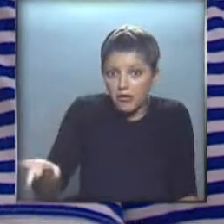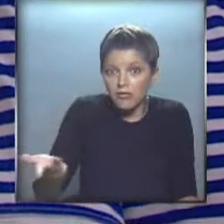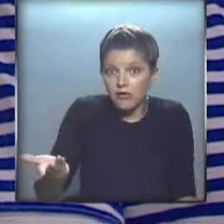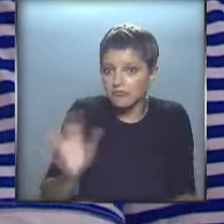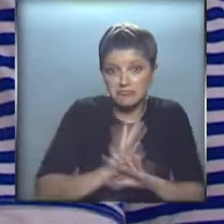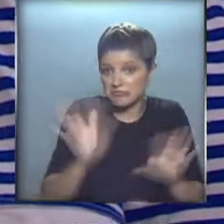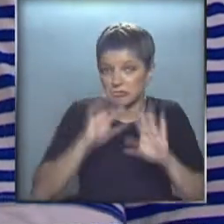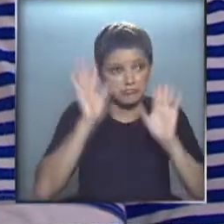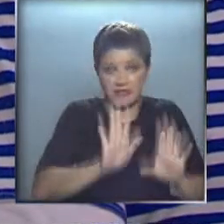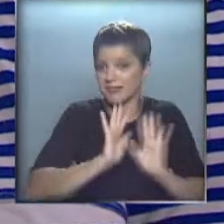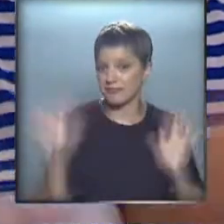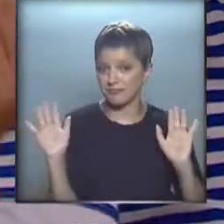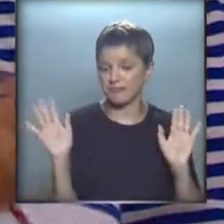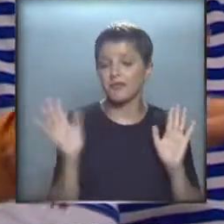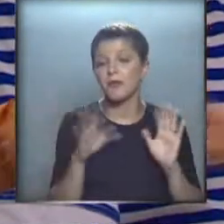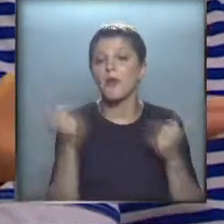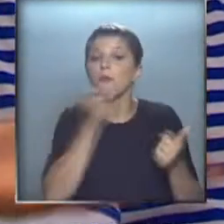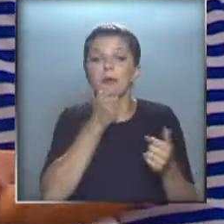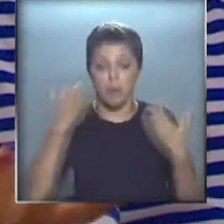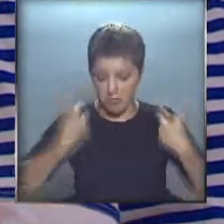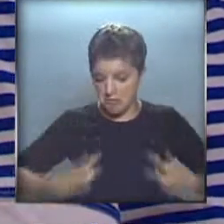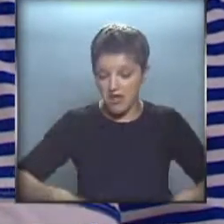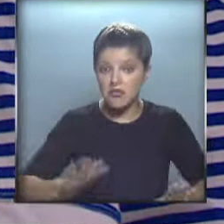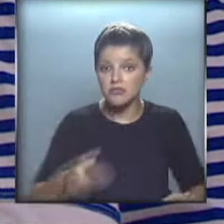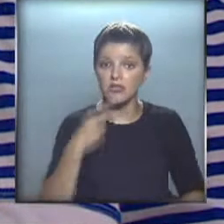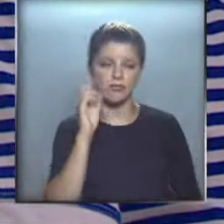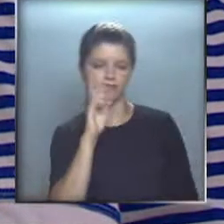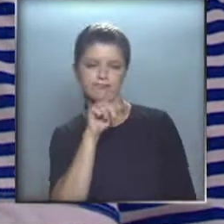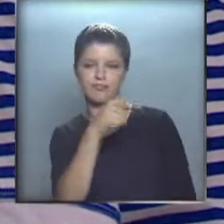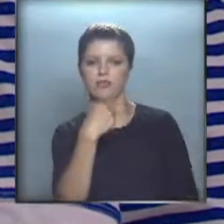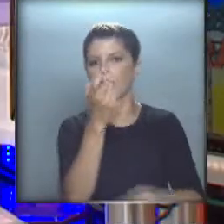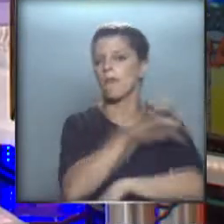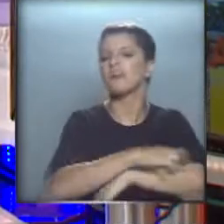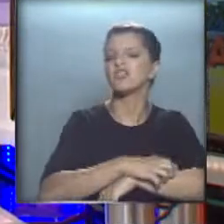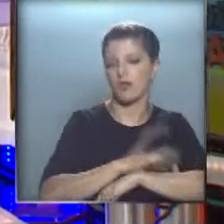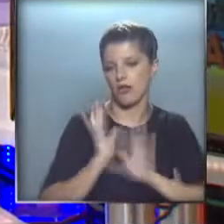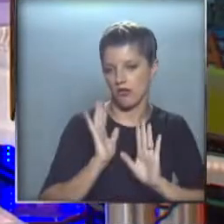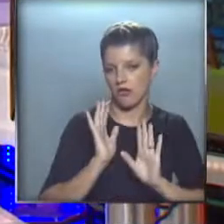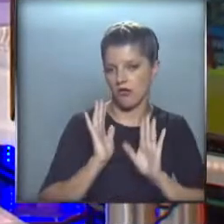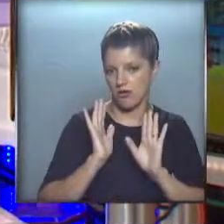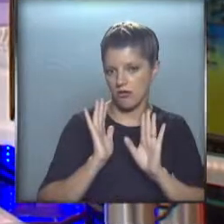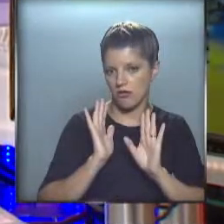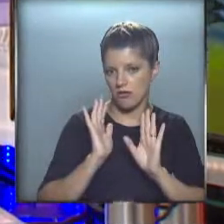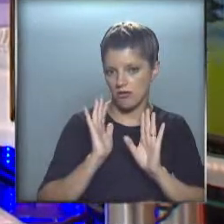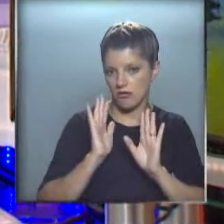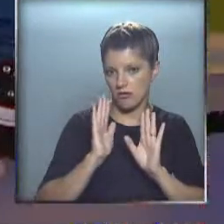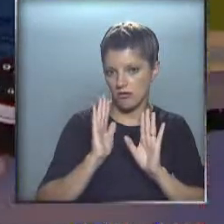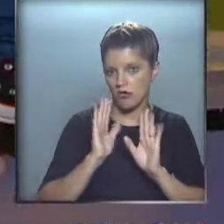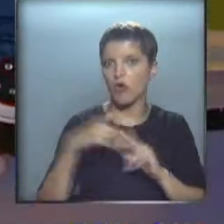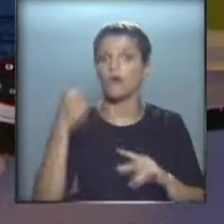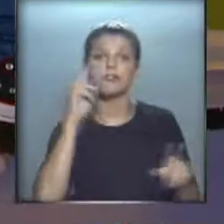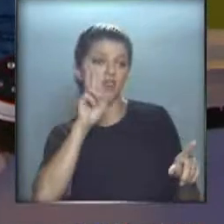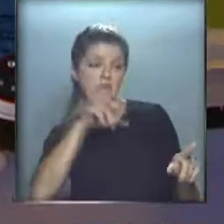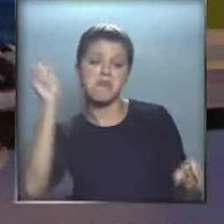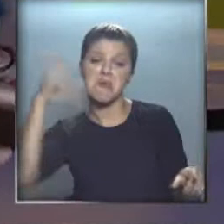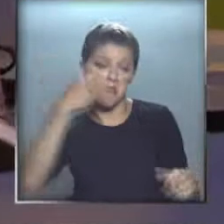nada más. Pero bueno, qué sé yo, capaz me pueden ver así con esta pinta y dicen, ah, es una villera. Claro. O no. O miren, es re común,